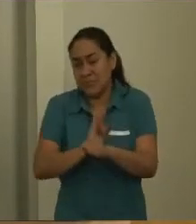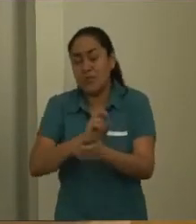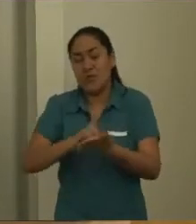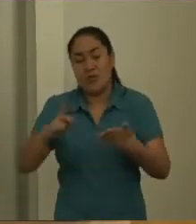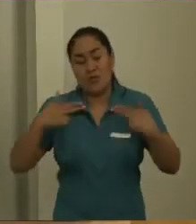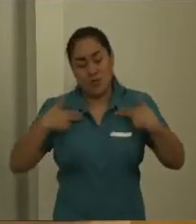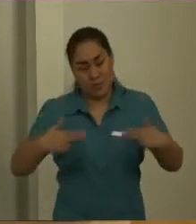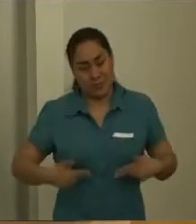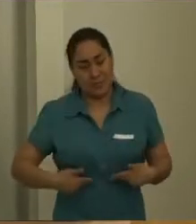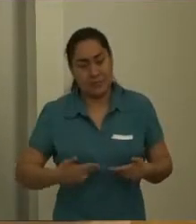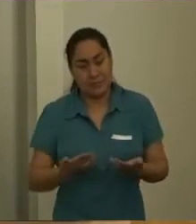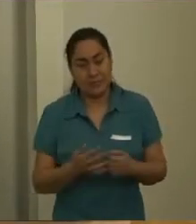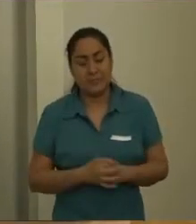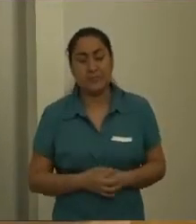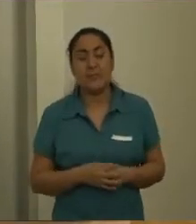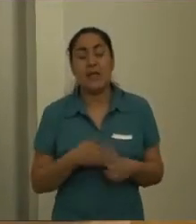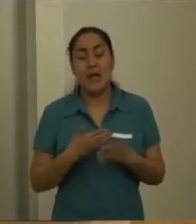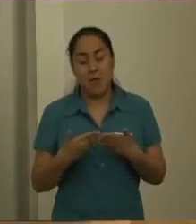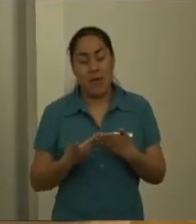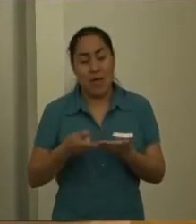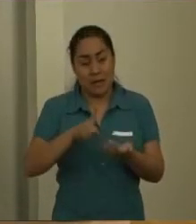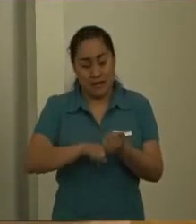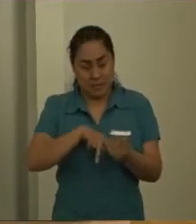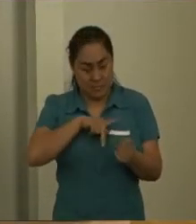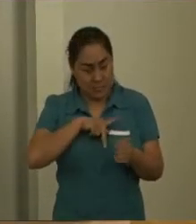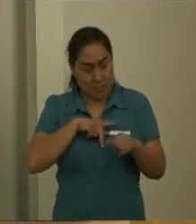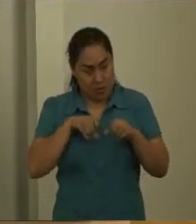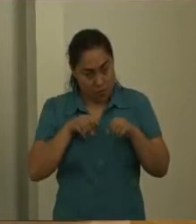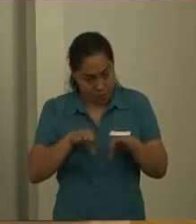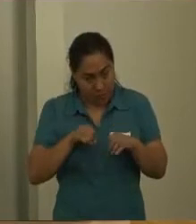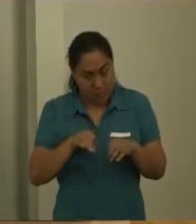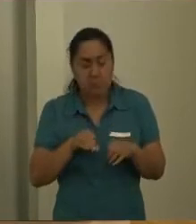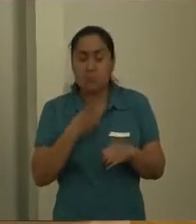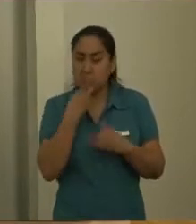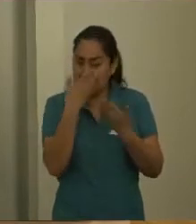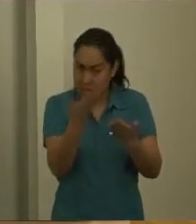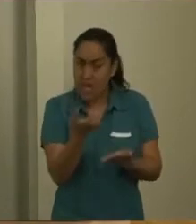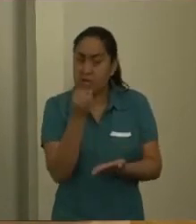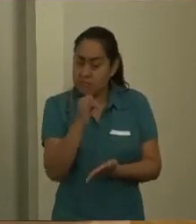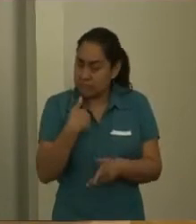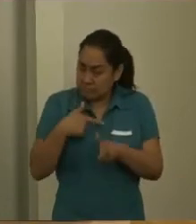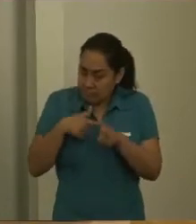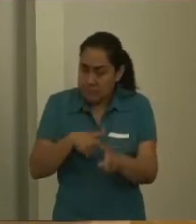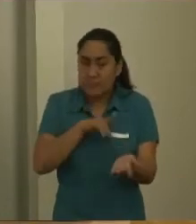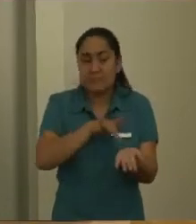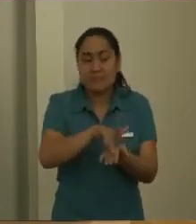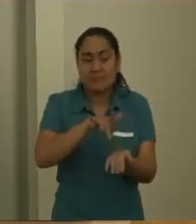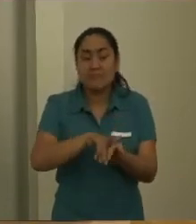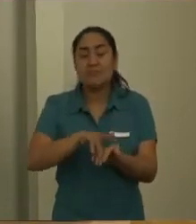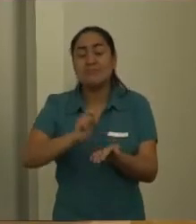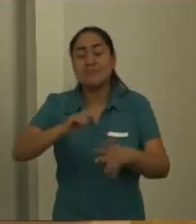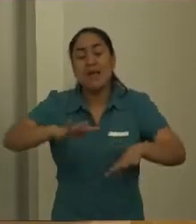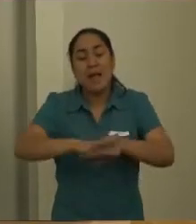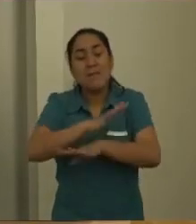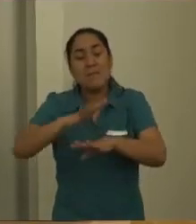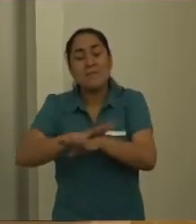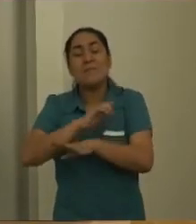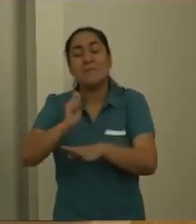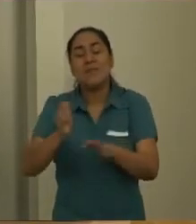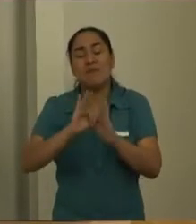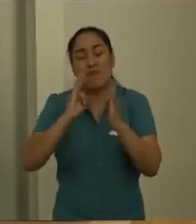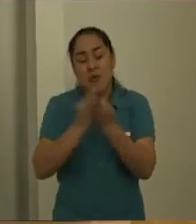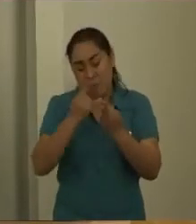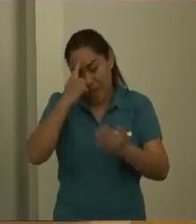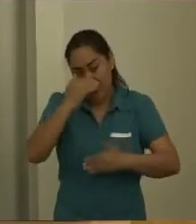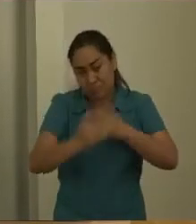entonces nuestra oficina reitera su disposición a seguir apoyando a estos cambios del modelo de desarrollo